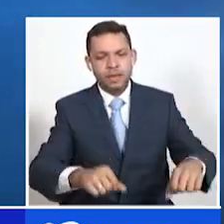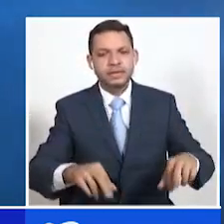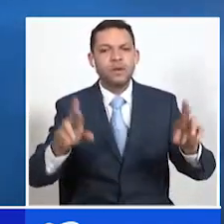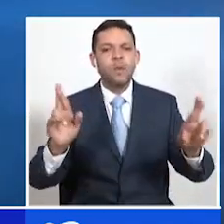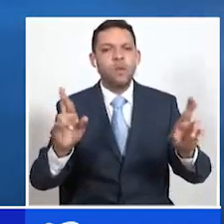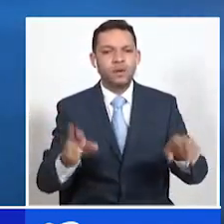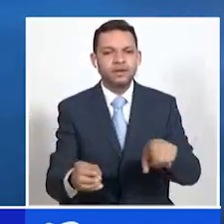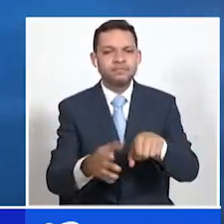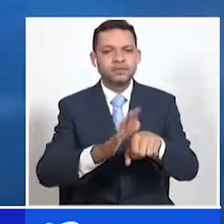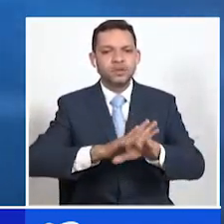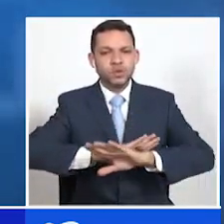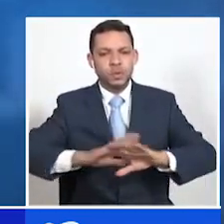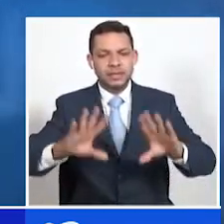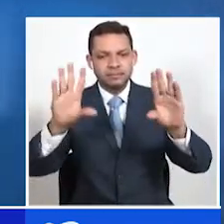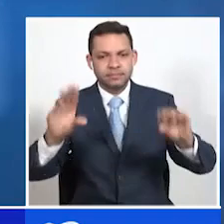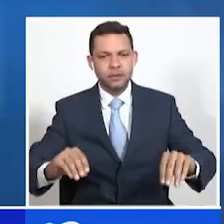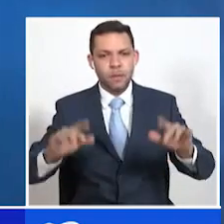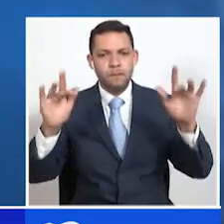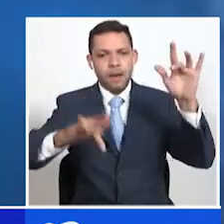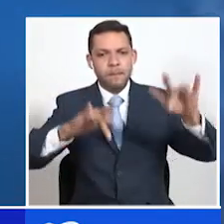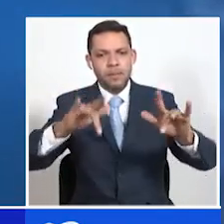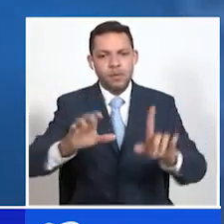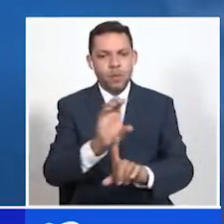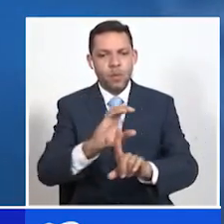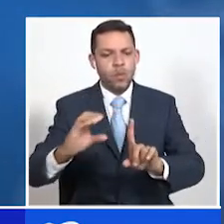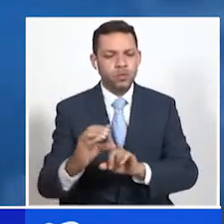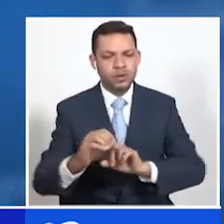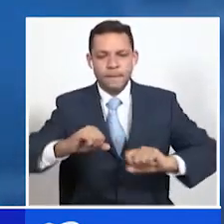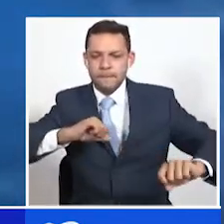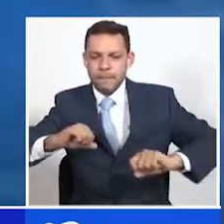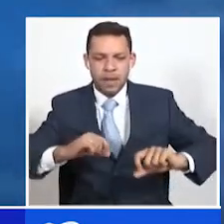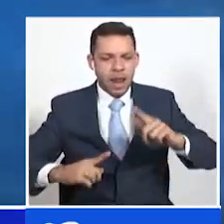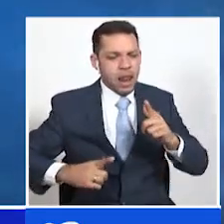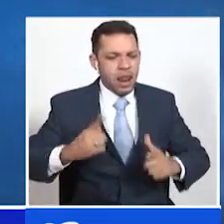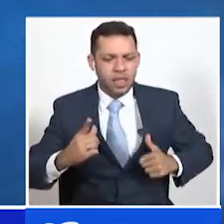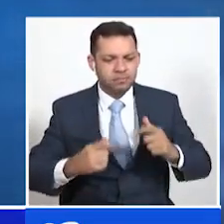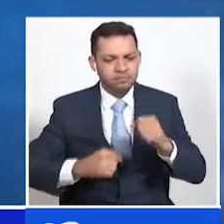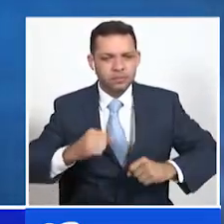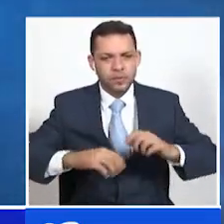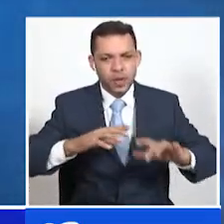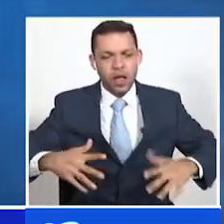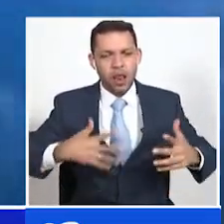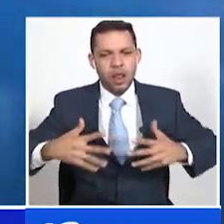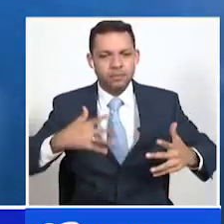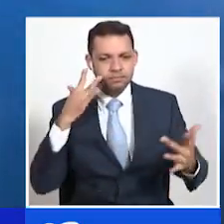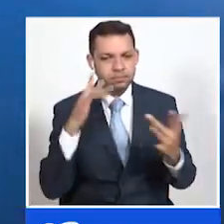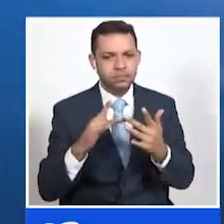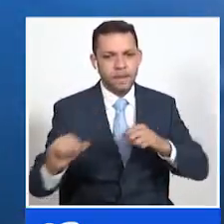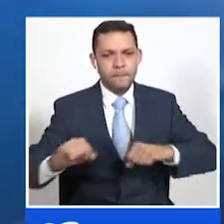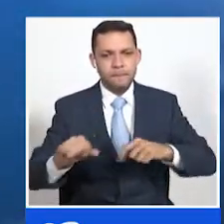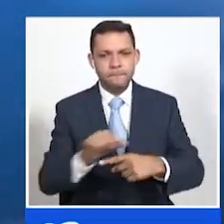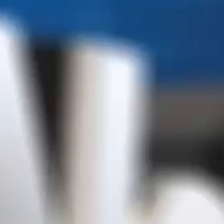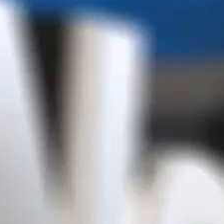reactivar mucho más el sector cultural y así los gestores culturales puedan beneficiarse de su campo de acción.